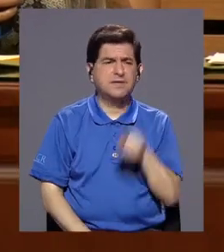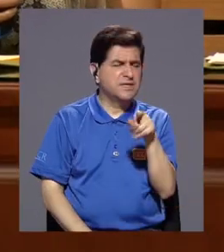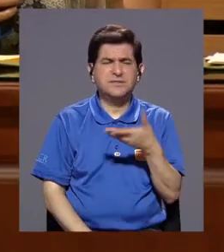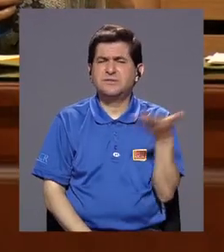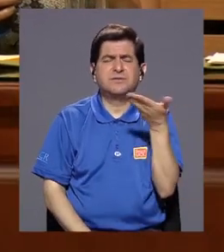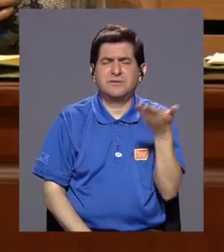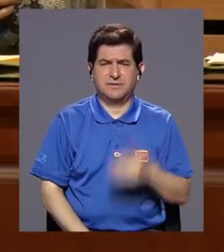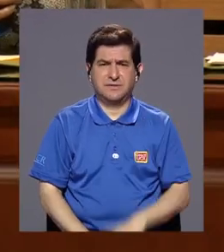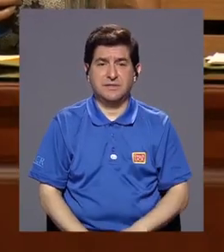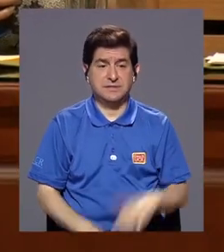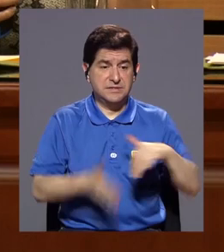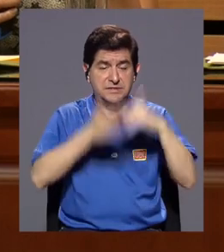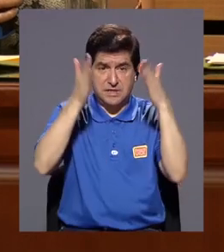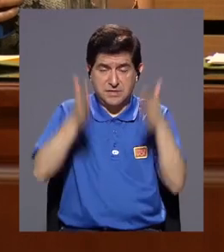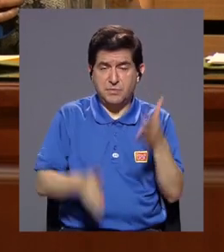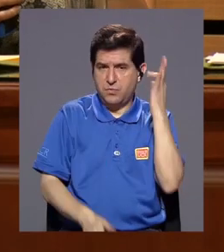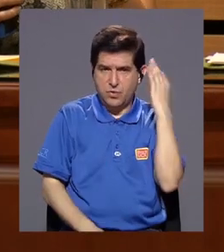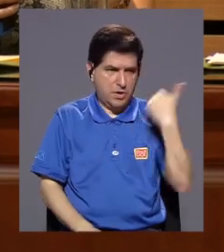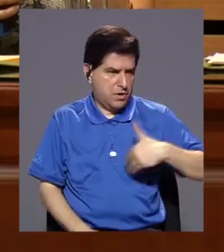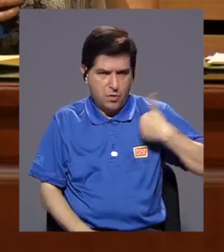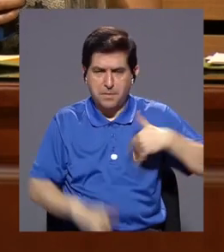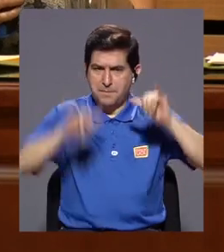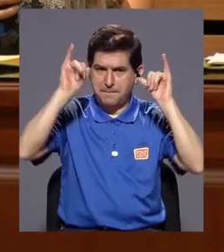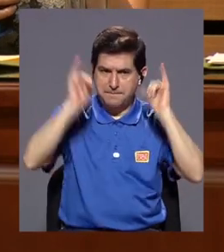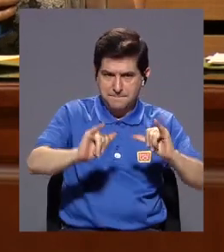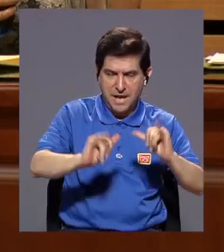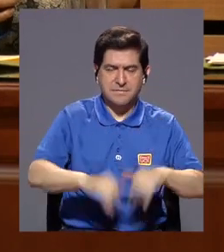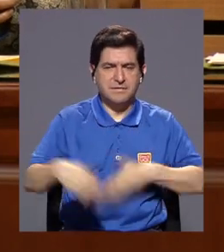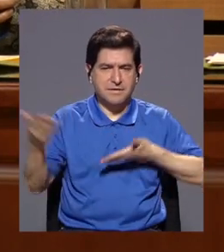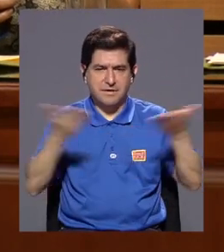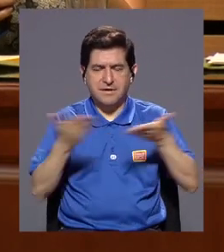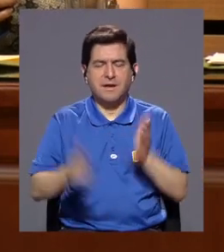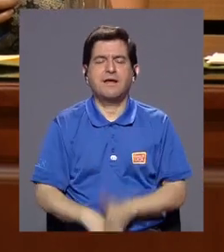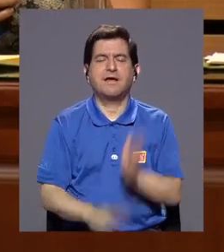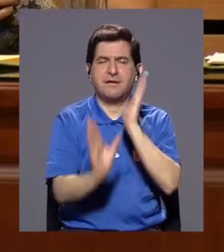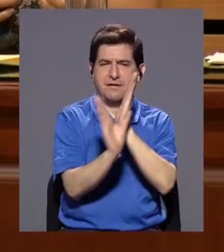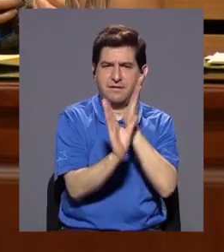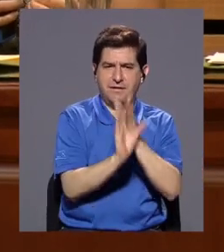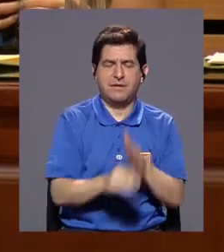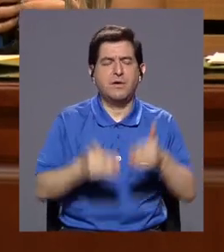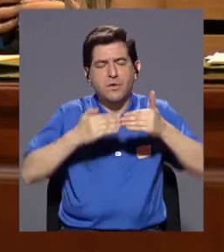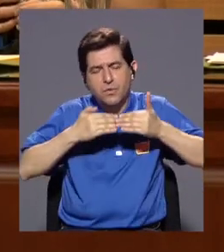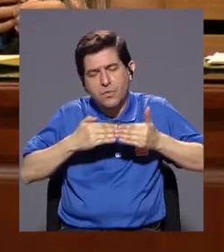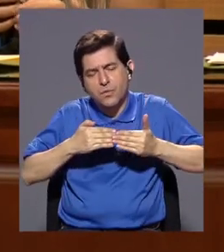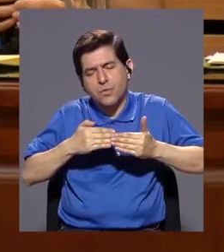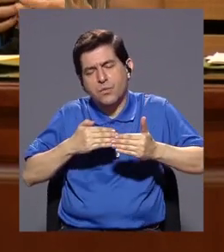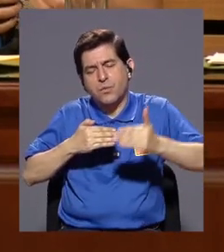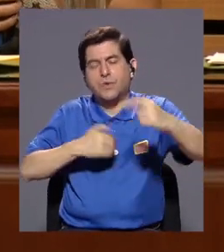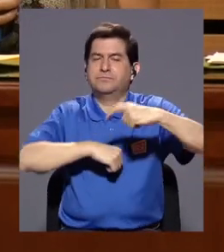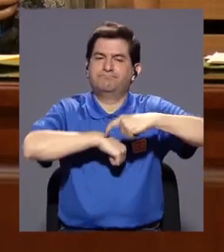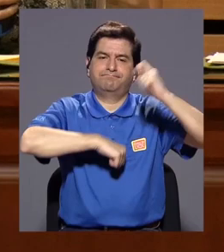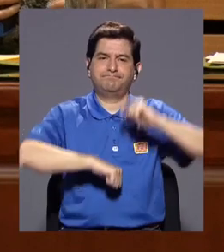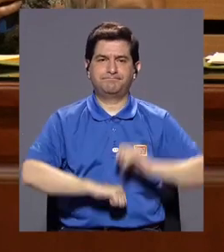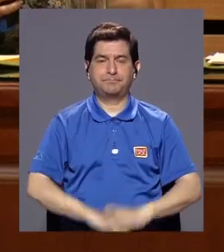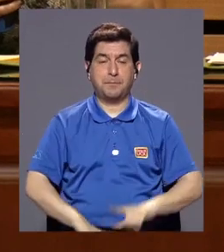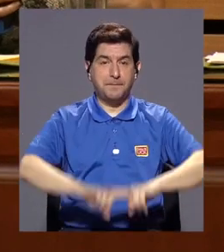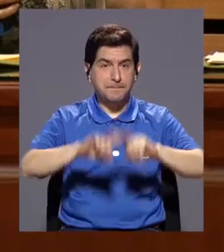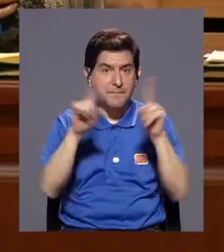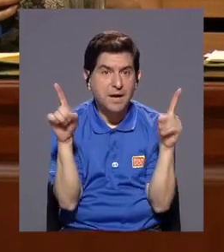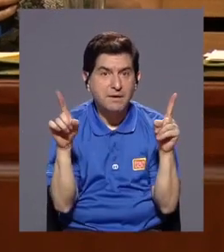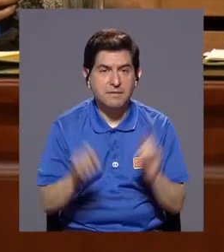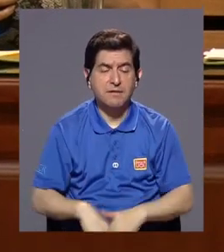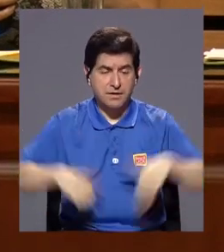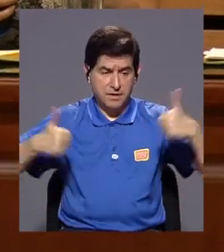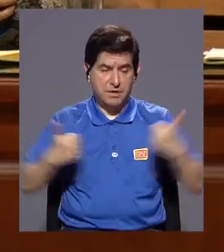el estudiante o la estudiante se mantenga en el servicio de psicología por más tiempo, pero donde el